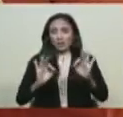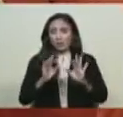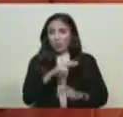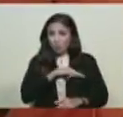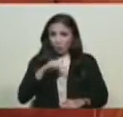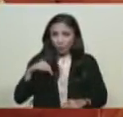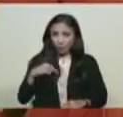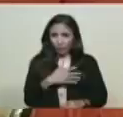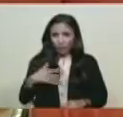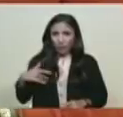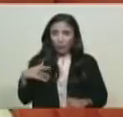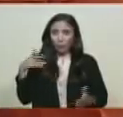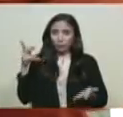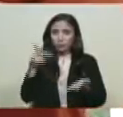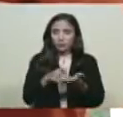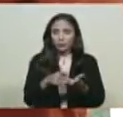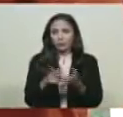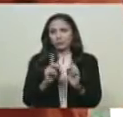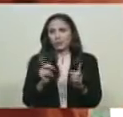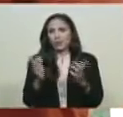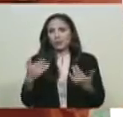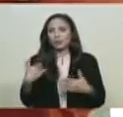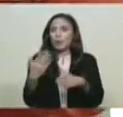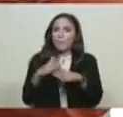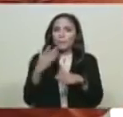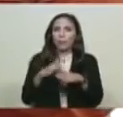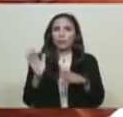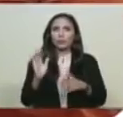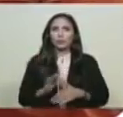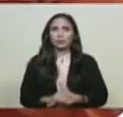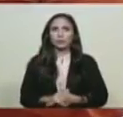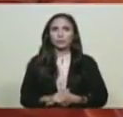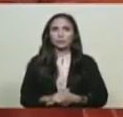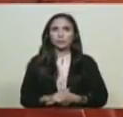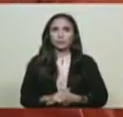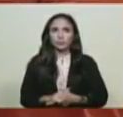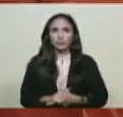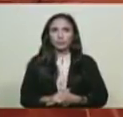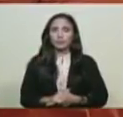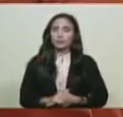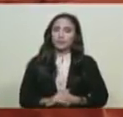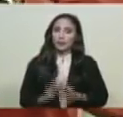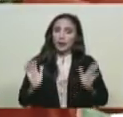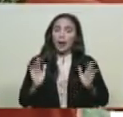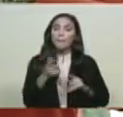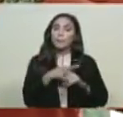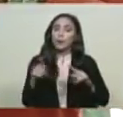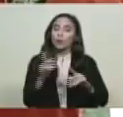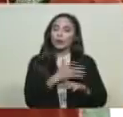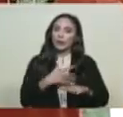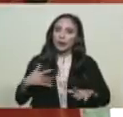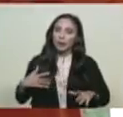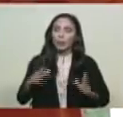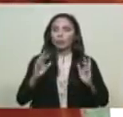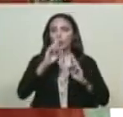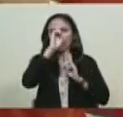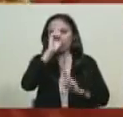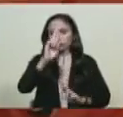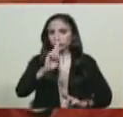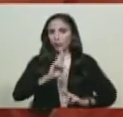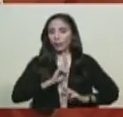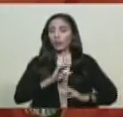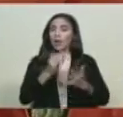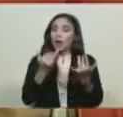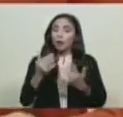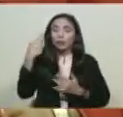de política exterior la cumbre de las Américas. Lo que estamos dando es un combate por la dignidad. Y en el combate por la dignidad estamos